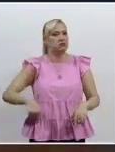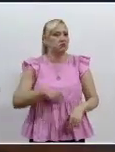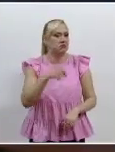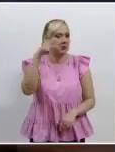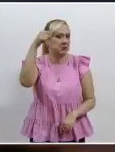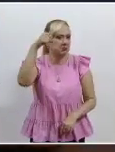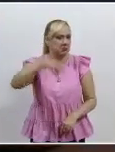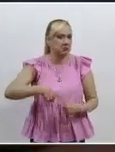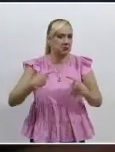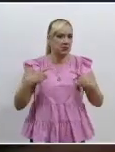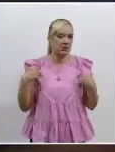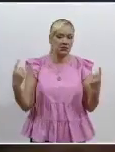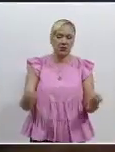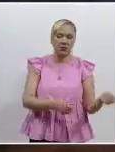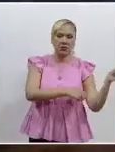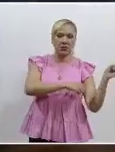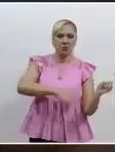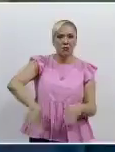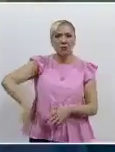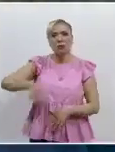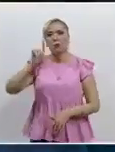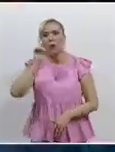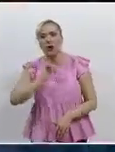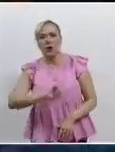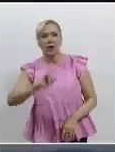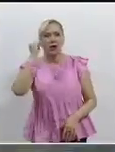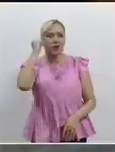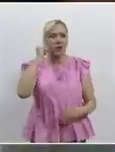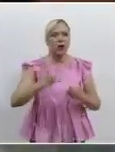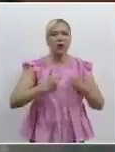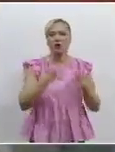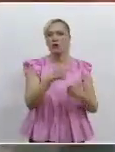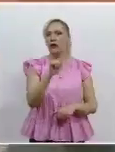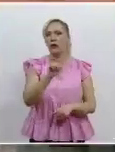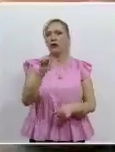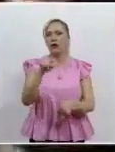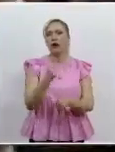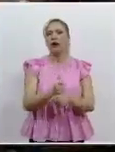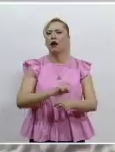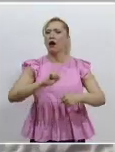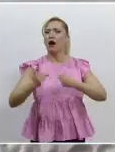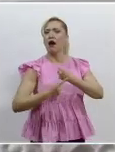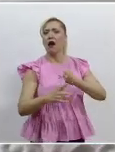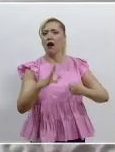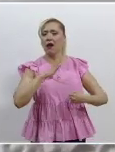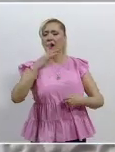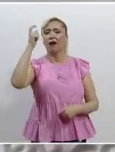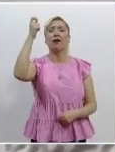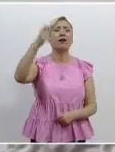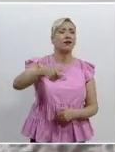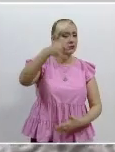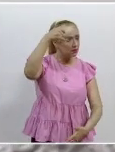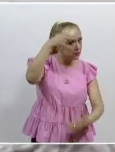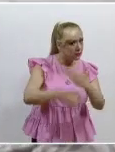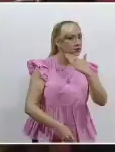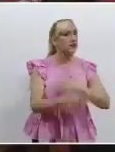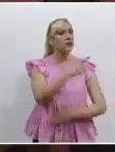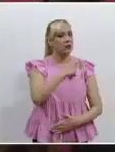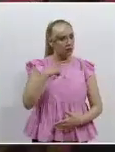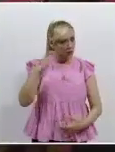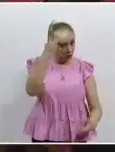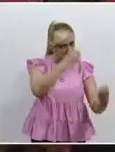delitos que cometen adolescentes, mujeres e indígenas tienen un trasfondo y un contexto que debe ser